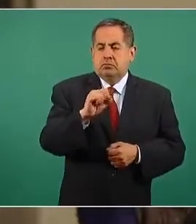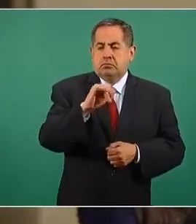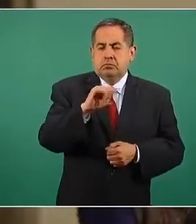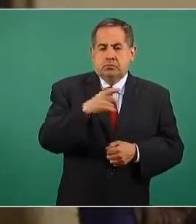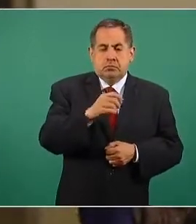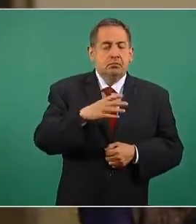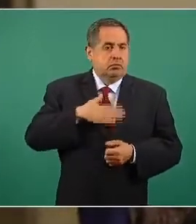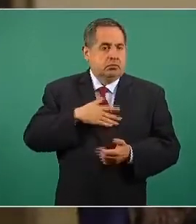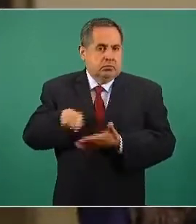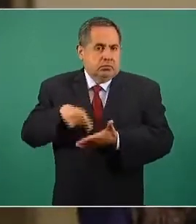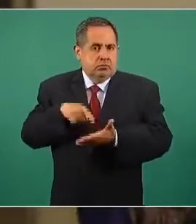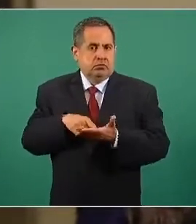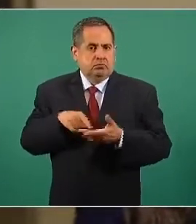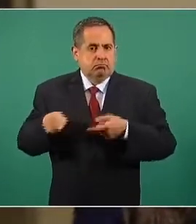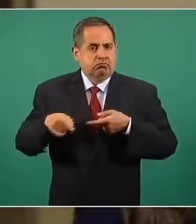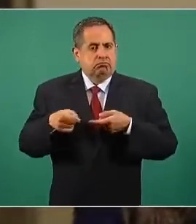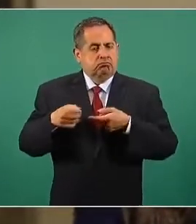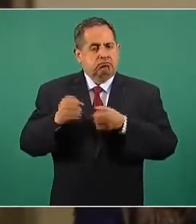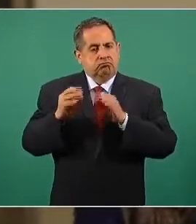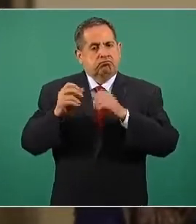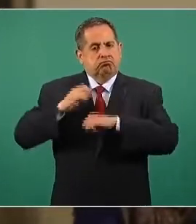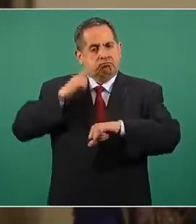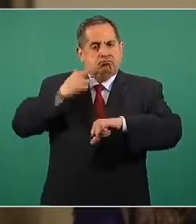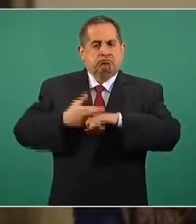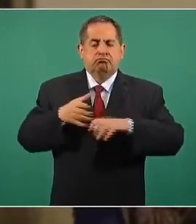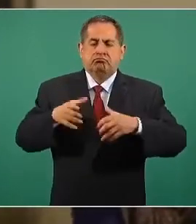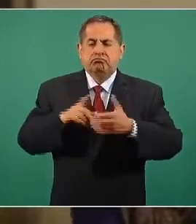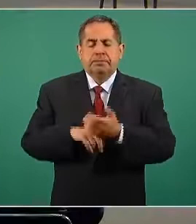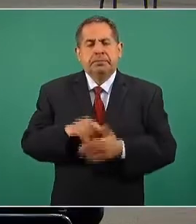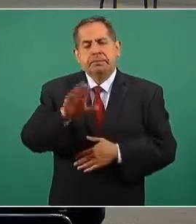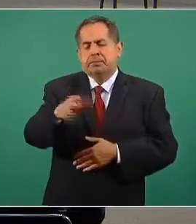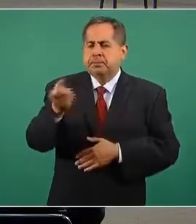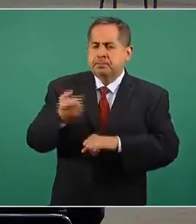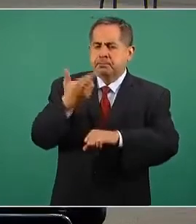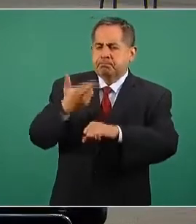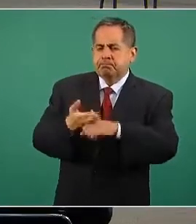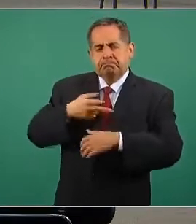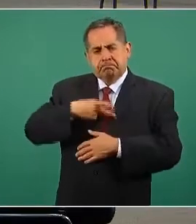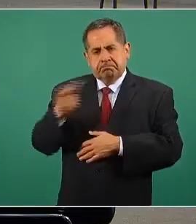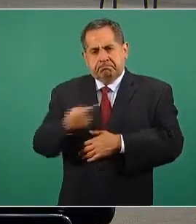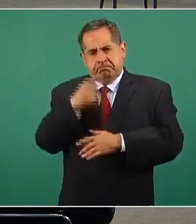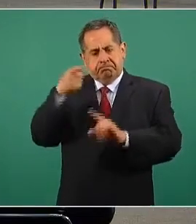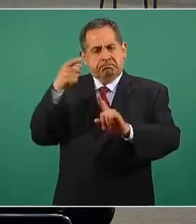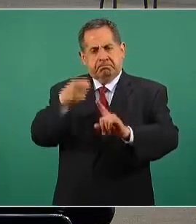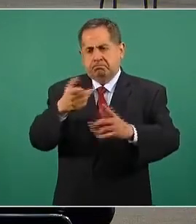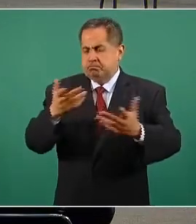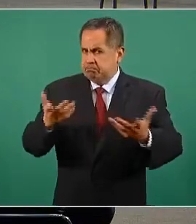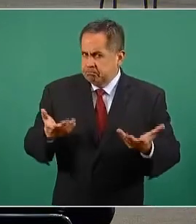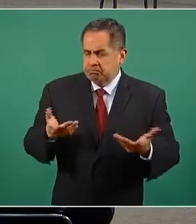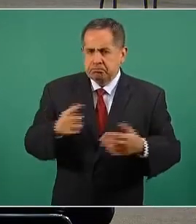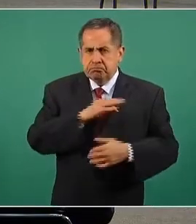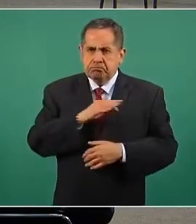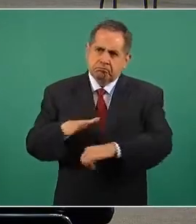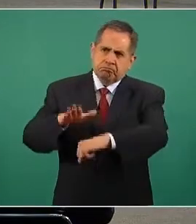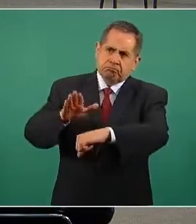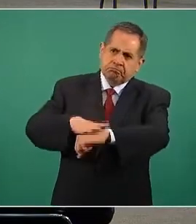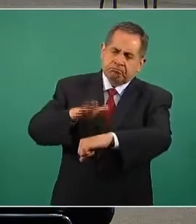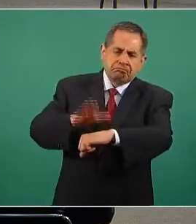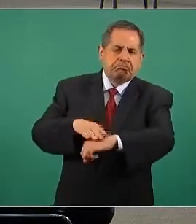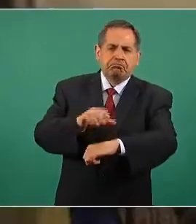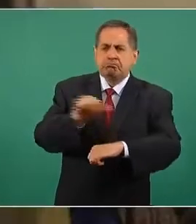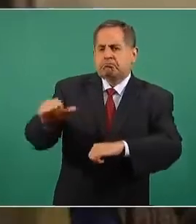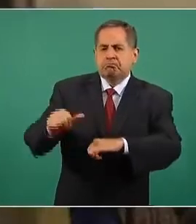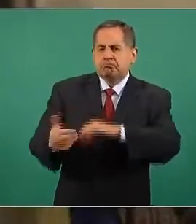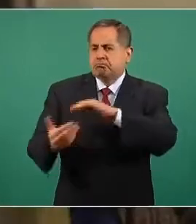nuestra base de contrapeso digital. Secretaria, mi pregunta en concreto es: ¿se puede convocar a una mesa